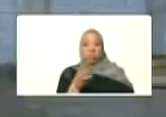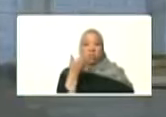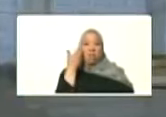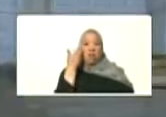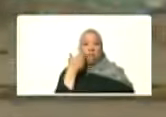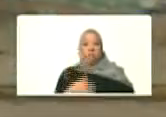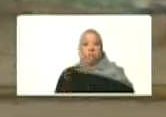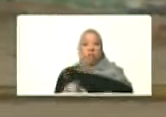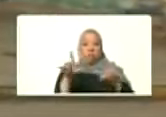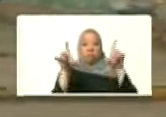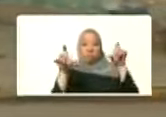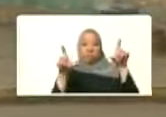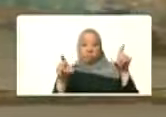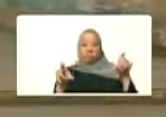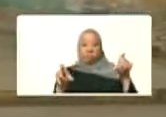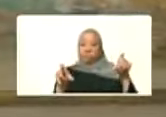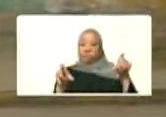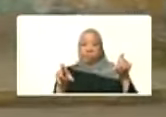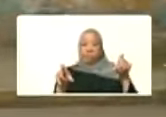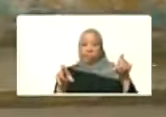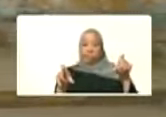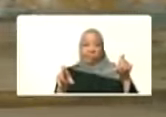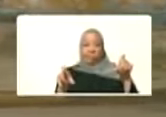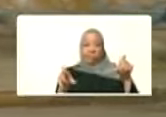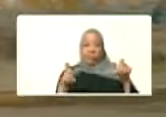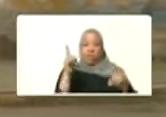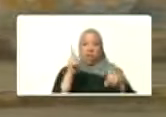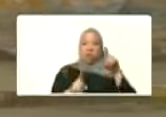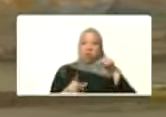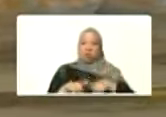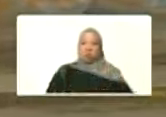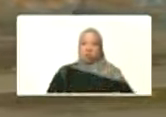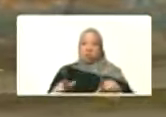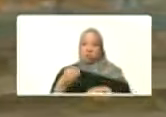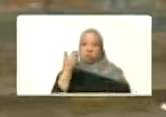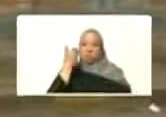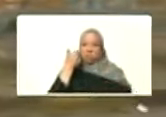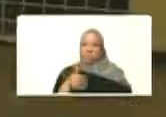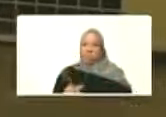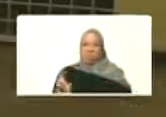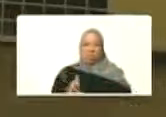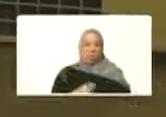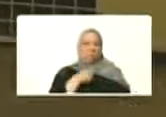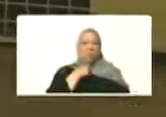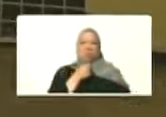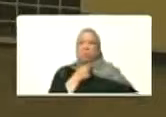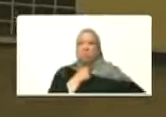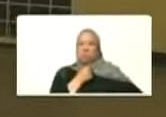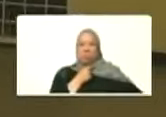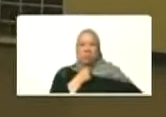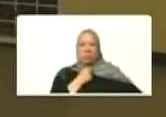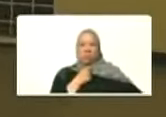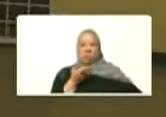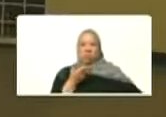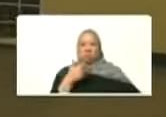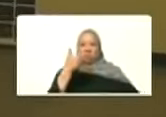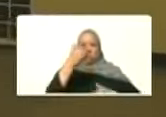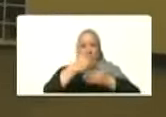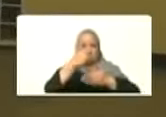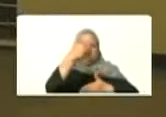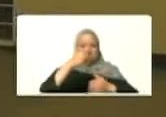como dicen. Y hay algunas instalaciones y aulas que, mira, mira, está fea para la foto, ¿vale? Mira, la puerta del